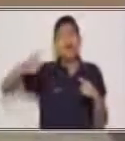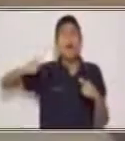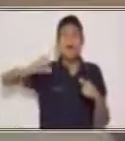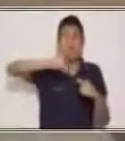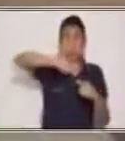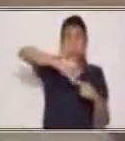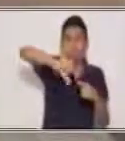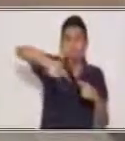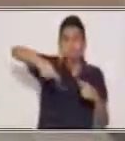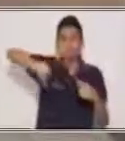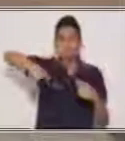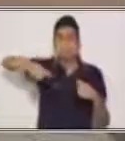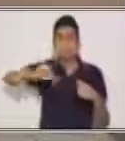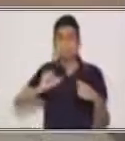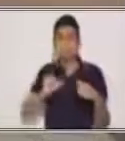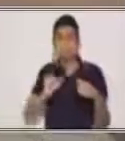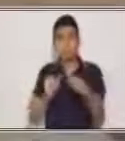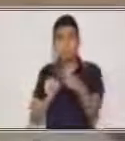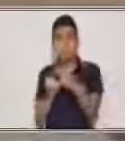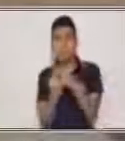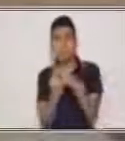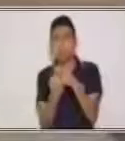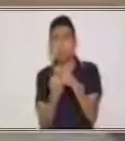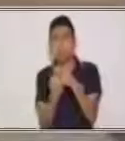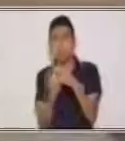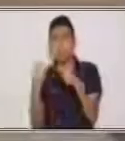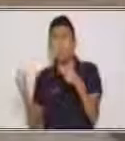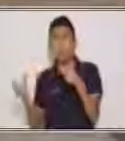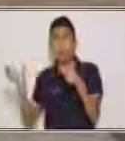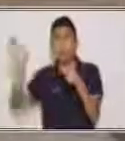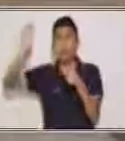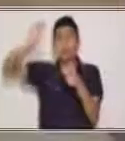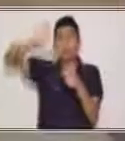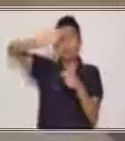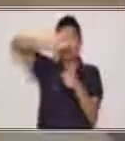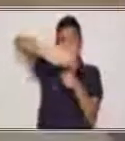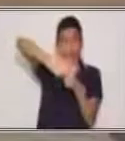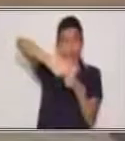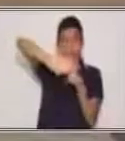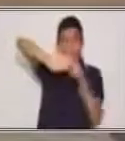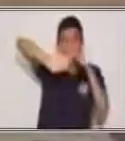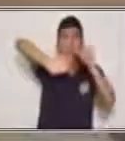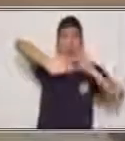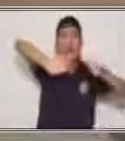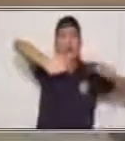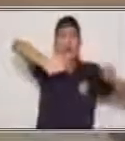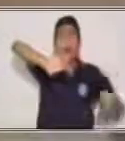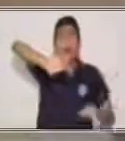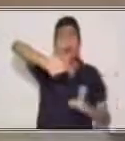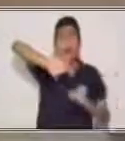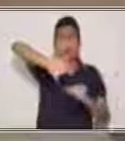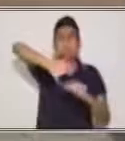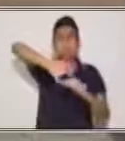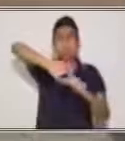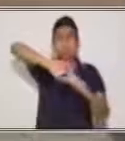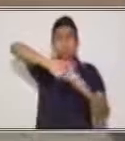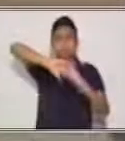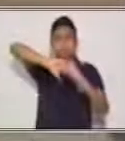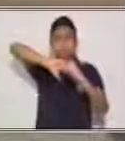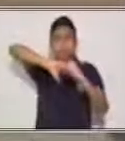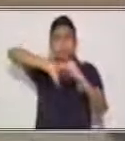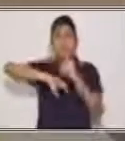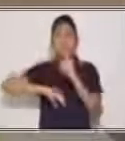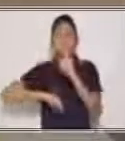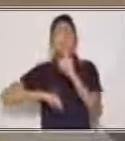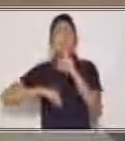mis datos es de que si eso sucede, todo el agua tiene que entrar adentro del vaso. Pero yo nunca he probado hacer ese experimento, entonces lo voy a